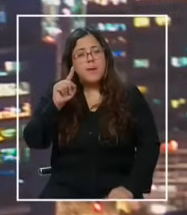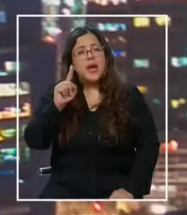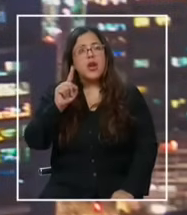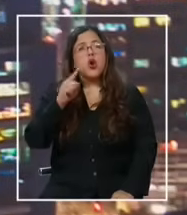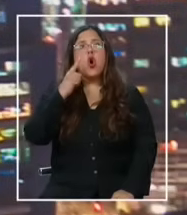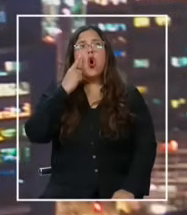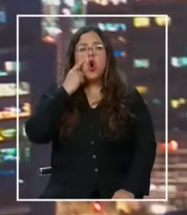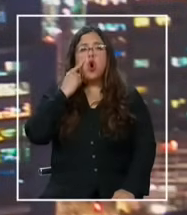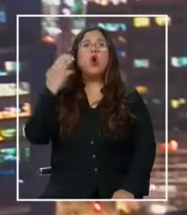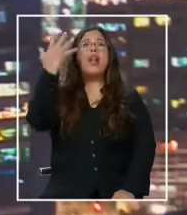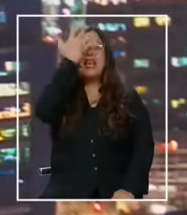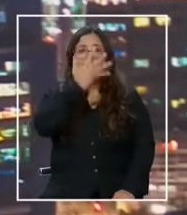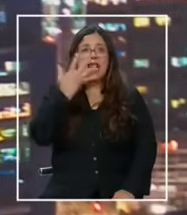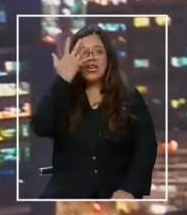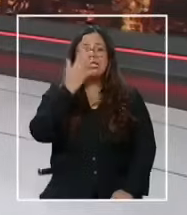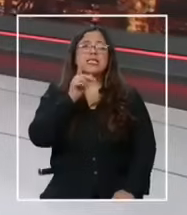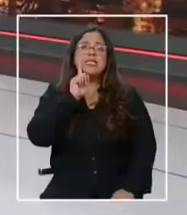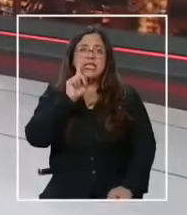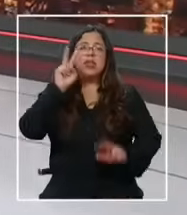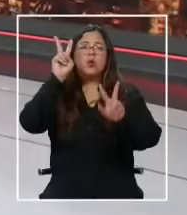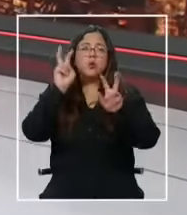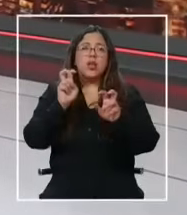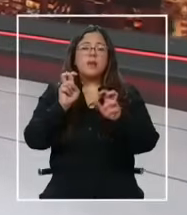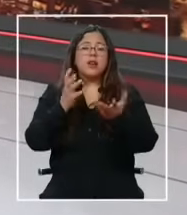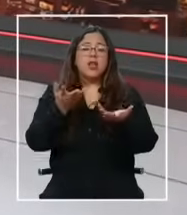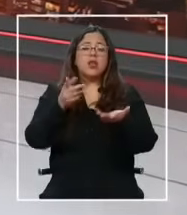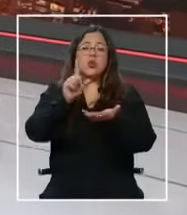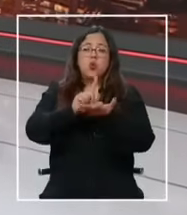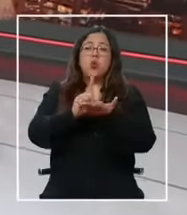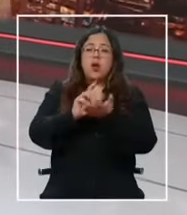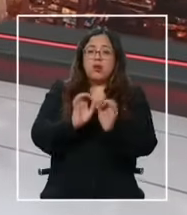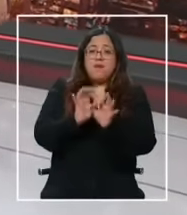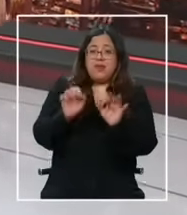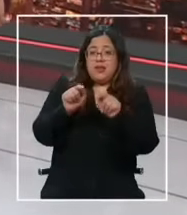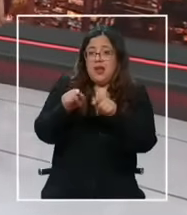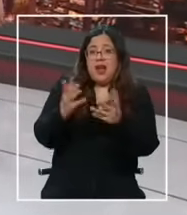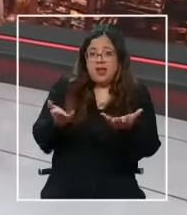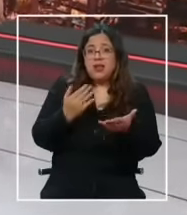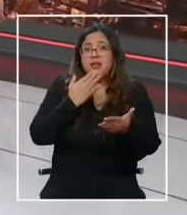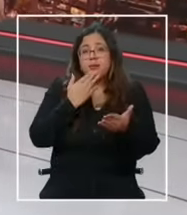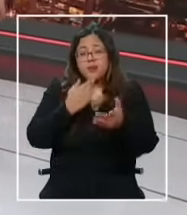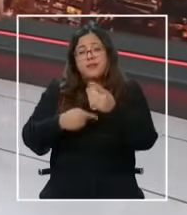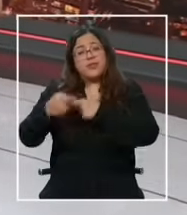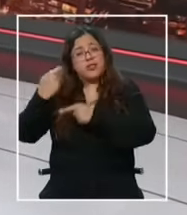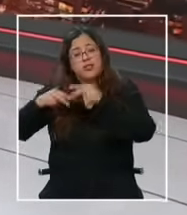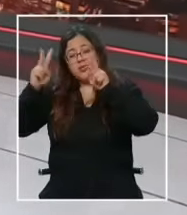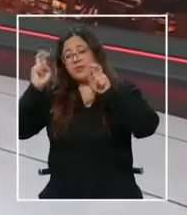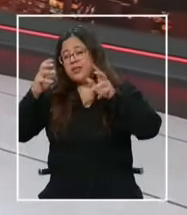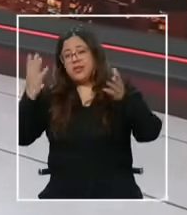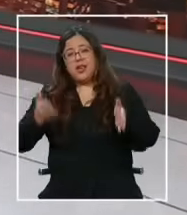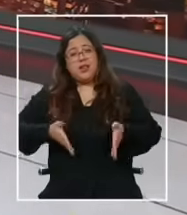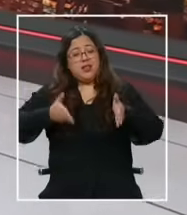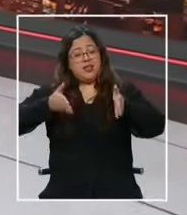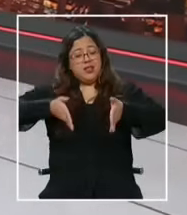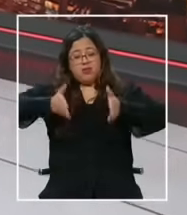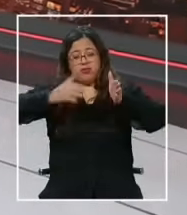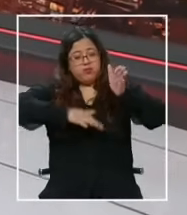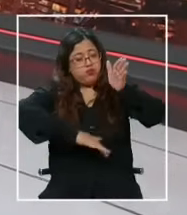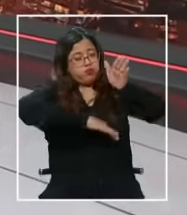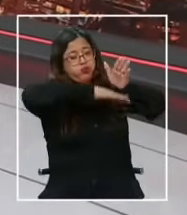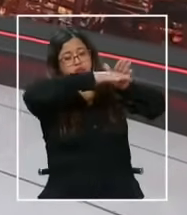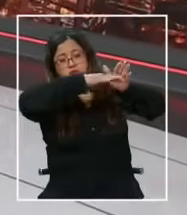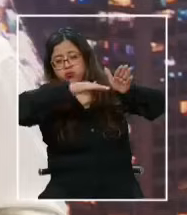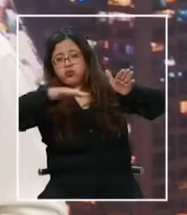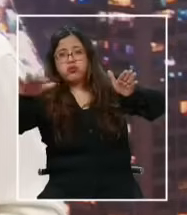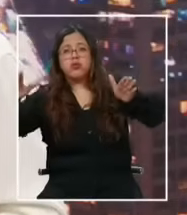sabemos que licantén tiene una situación geográfica especial y además que ha tenido histori de inundaciones por sistema frontales que han sido